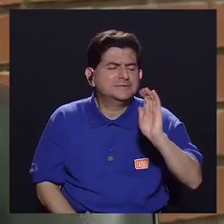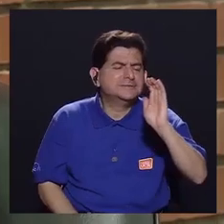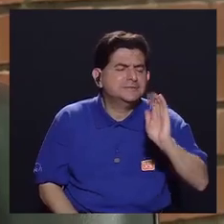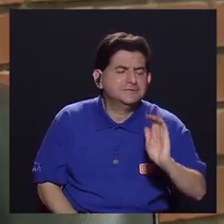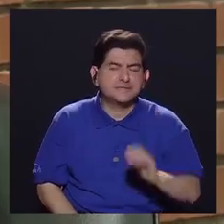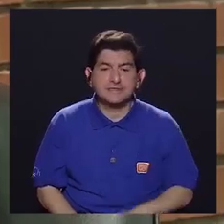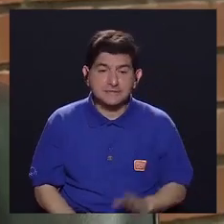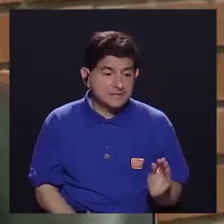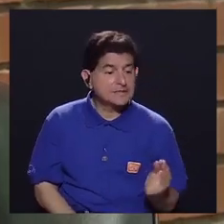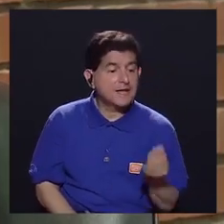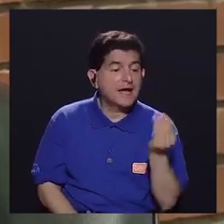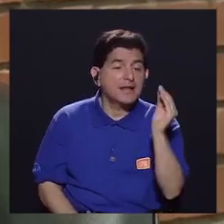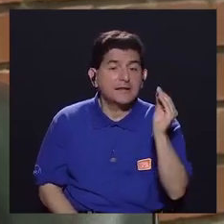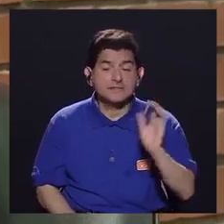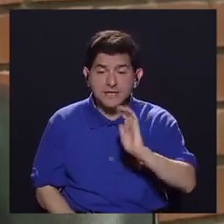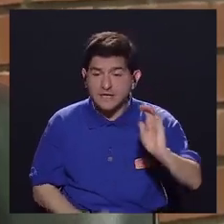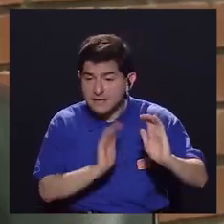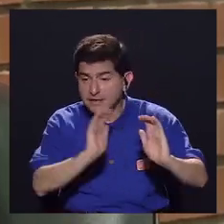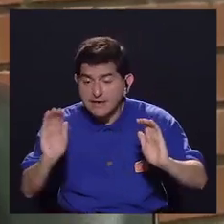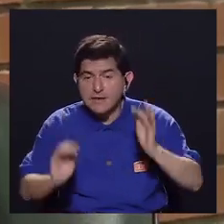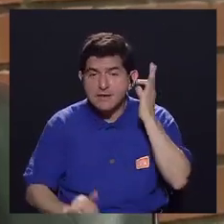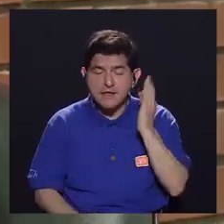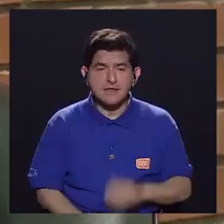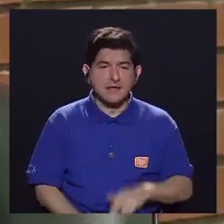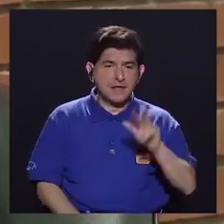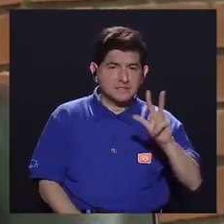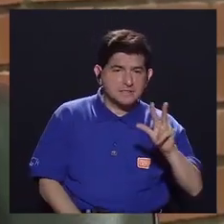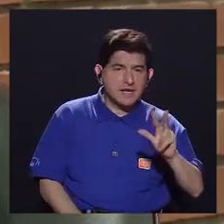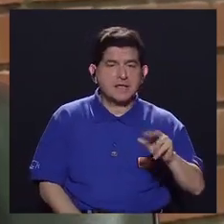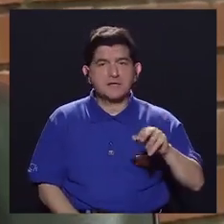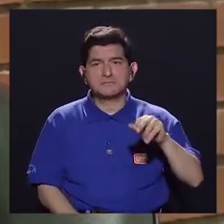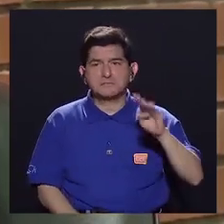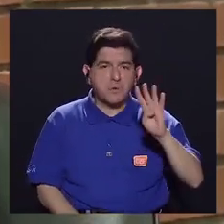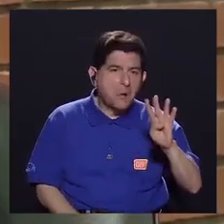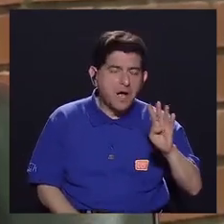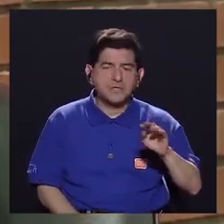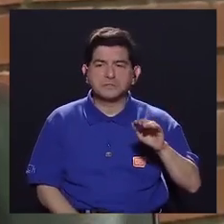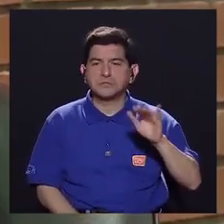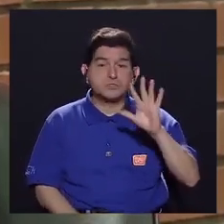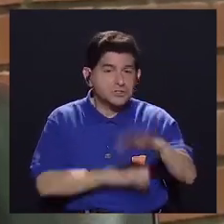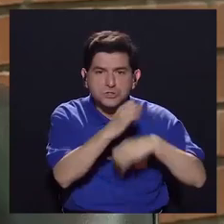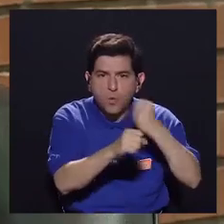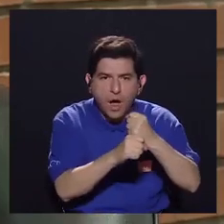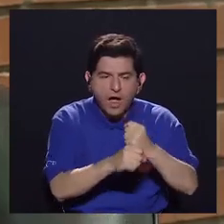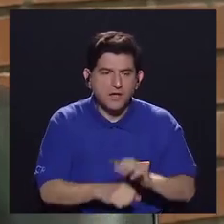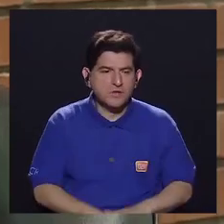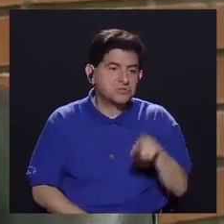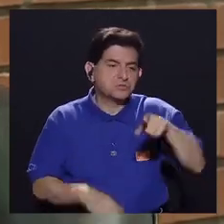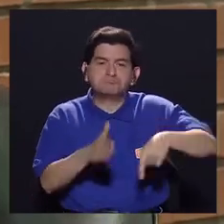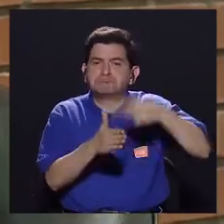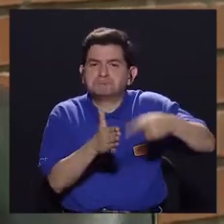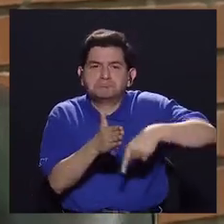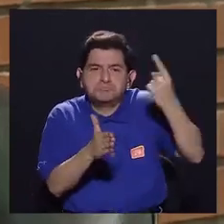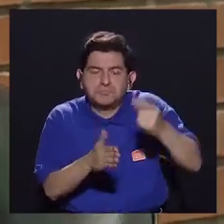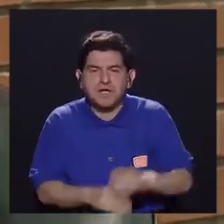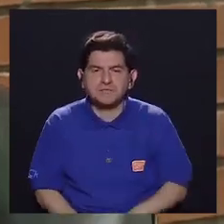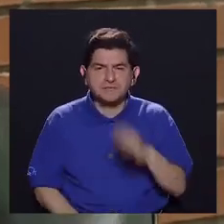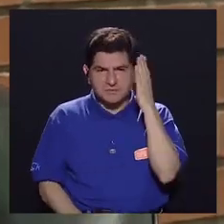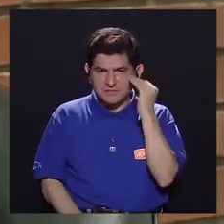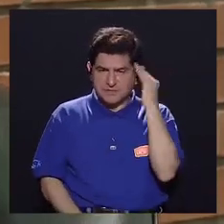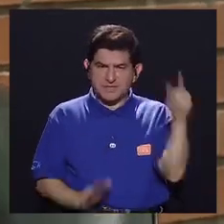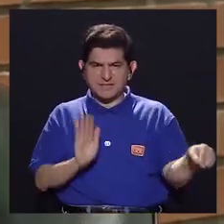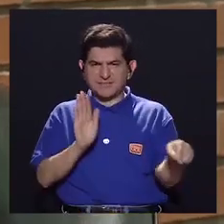decir, desde que están creciendo nuestros niños y niñas, entre 3, 4, 5 años, tienen ocasionalmente